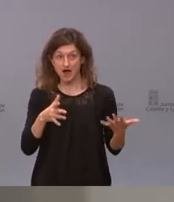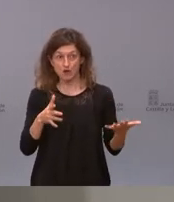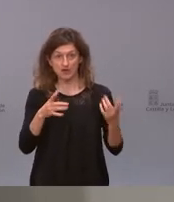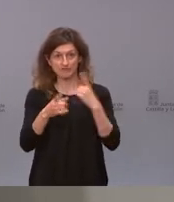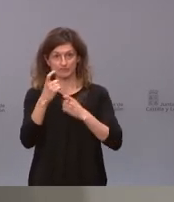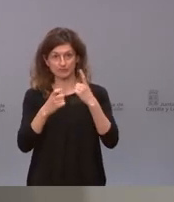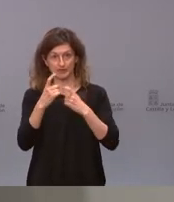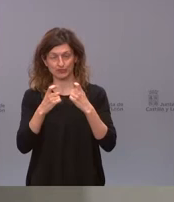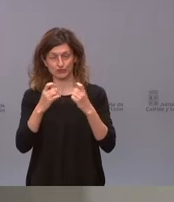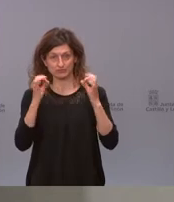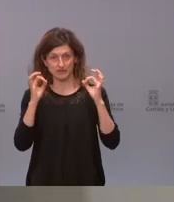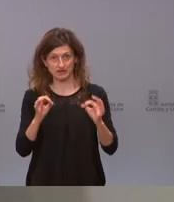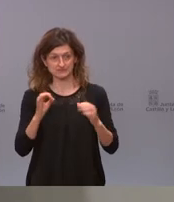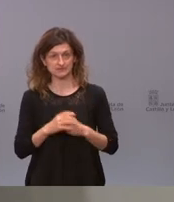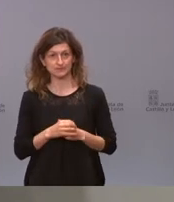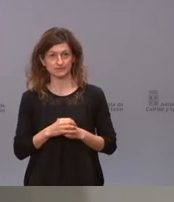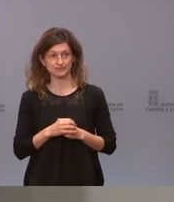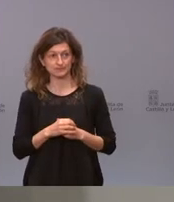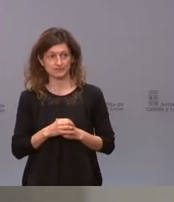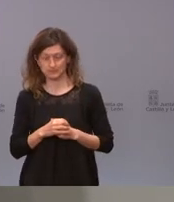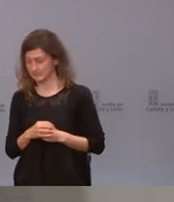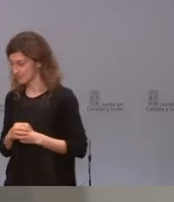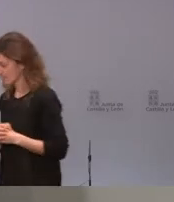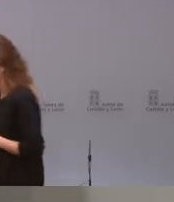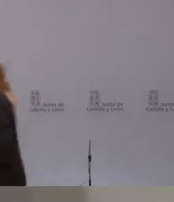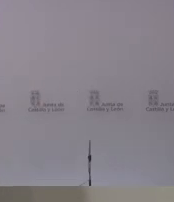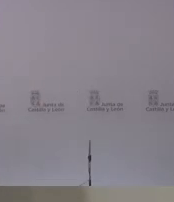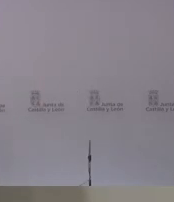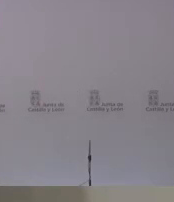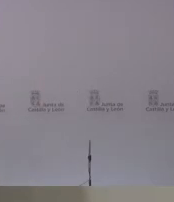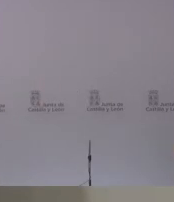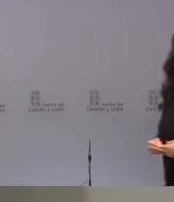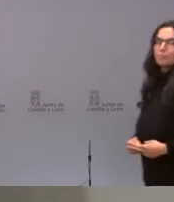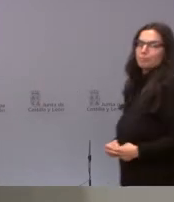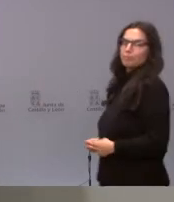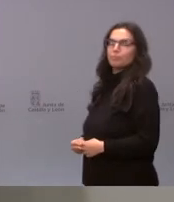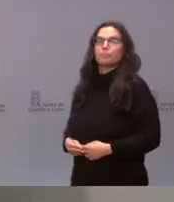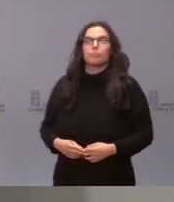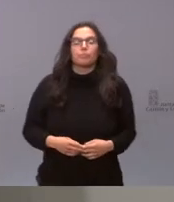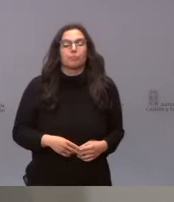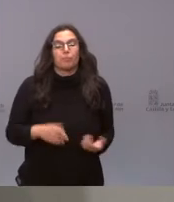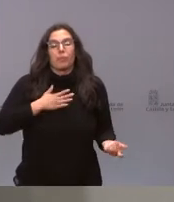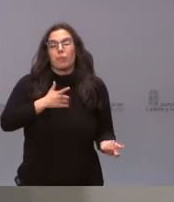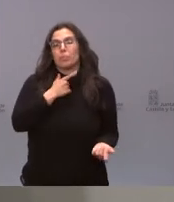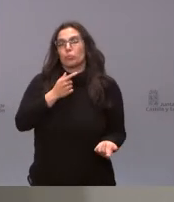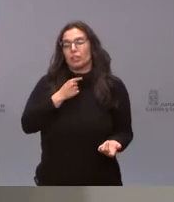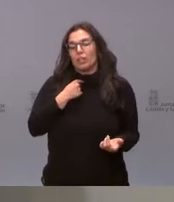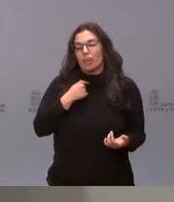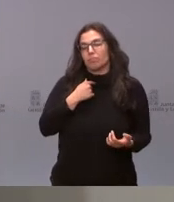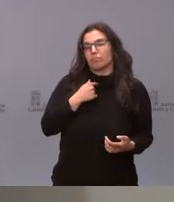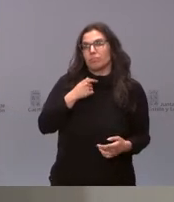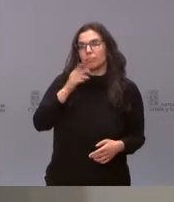que tenemos es esta sobre el calendario de vacunación bueno pues a mí me gustaría que en el mes de junio finales de la segunda quincena pues tener